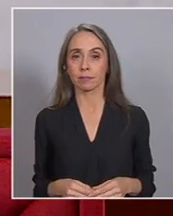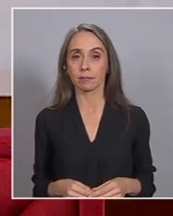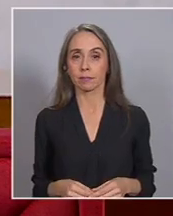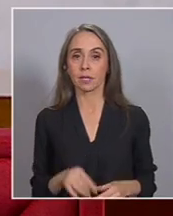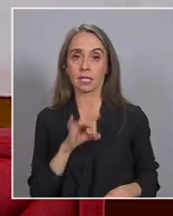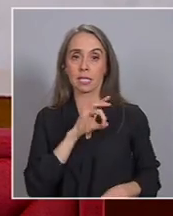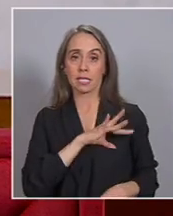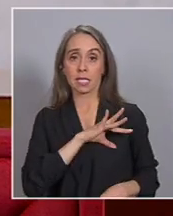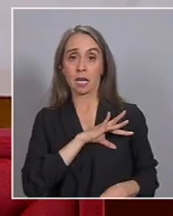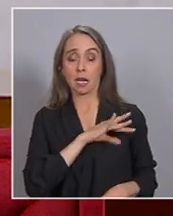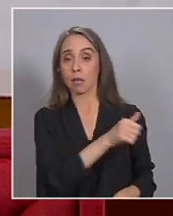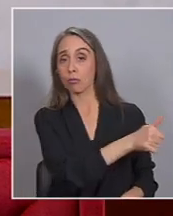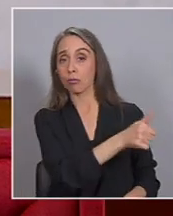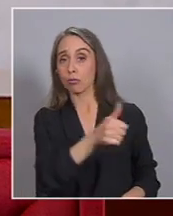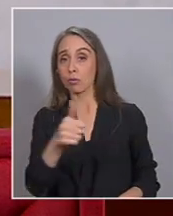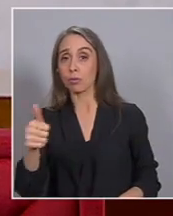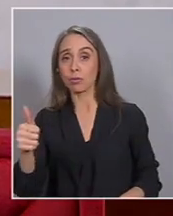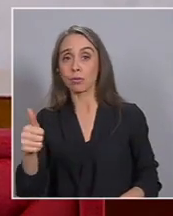Porque